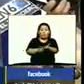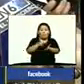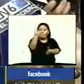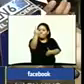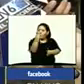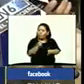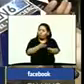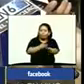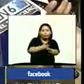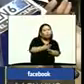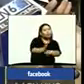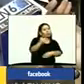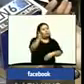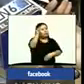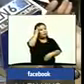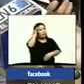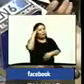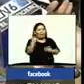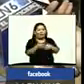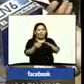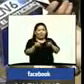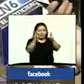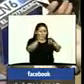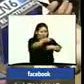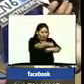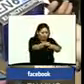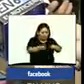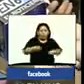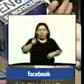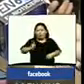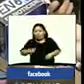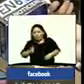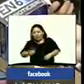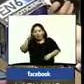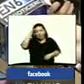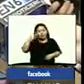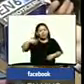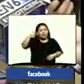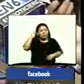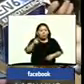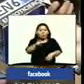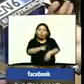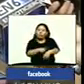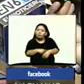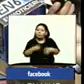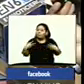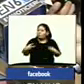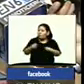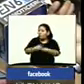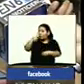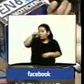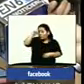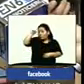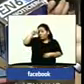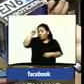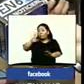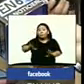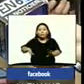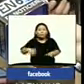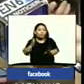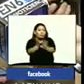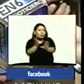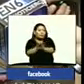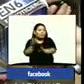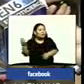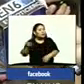en todas las áreas que se necesita dentro de la institución, abogados, abogadas, trabajadores sociales, psicólogos, porque necesitamos dar